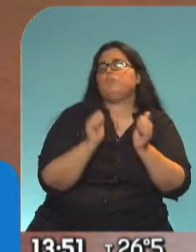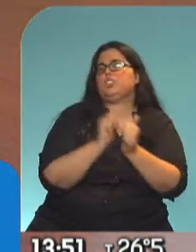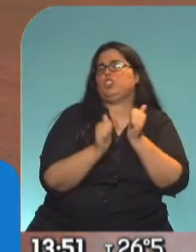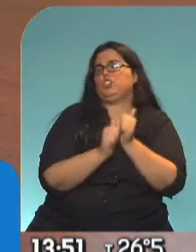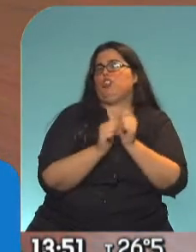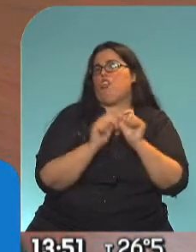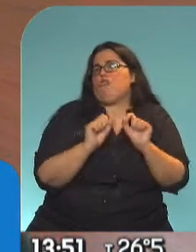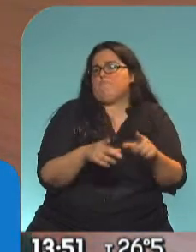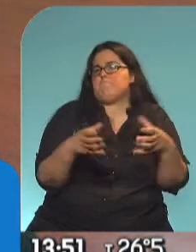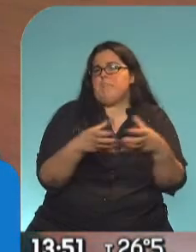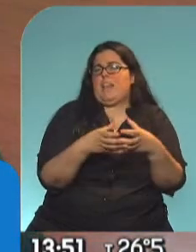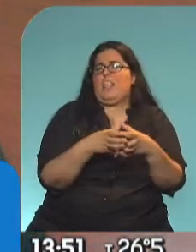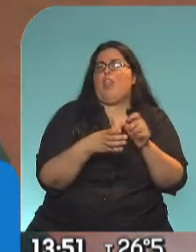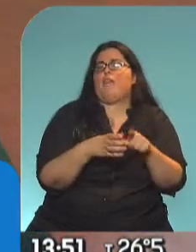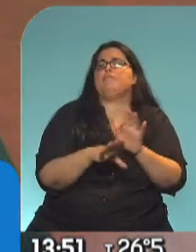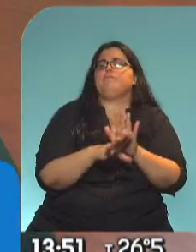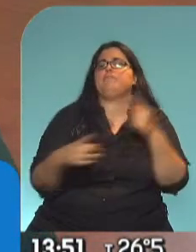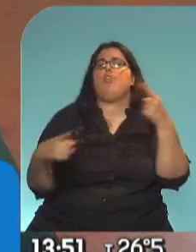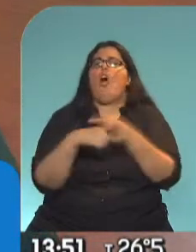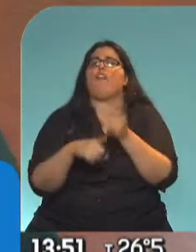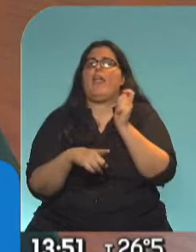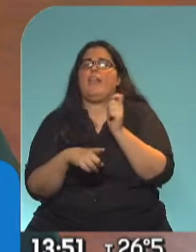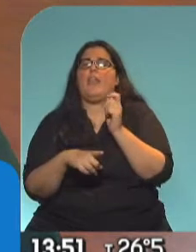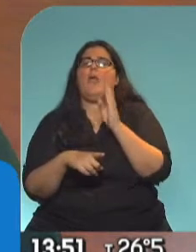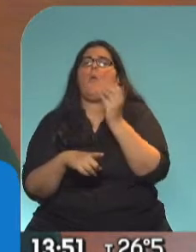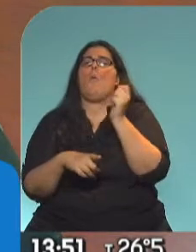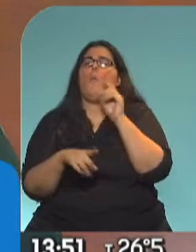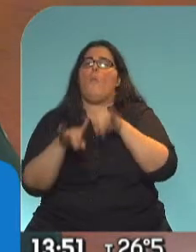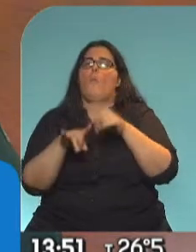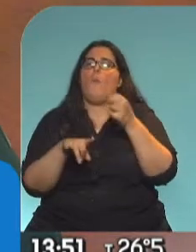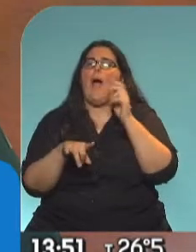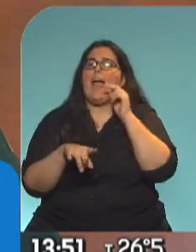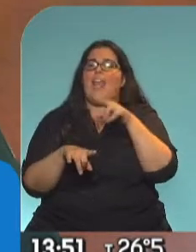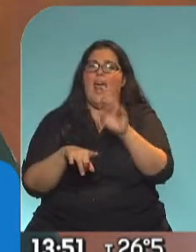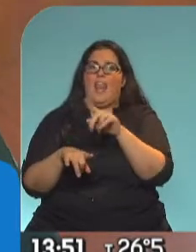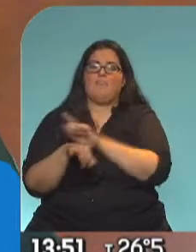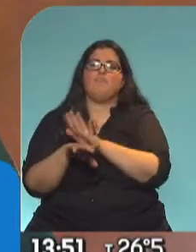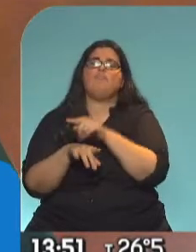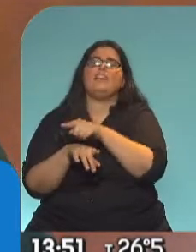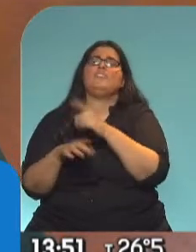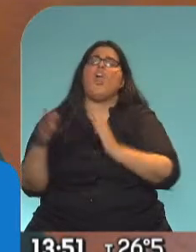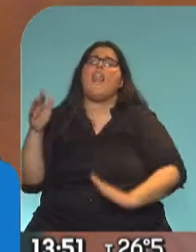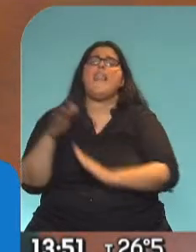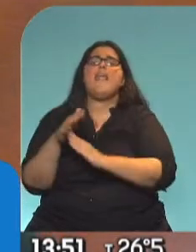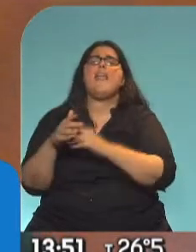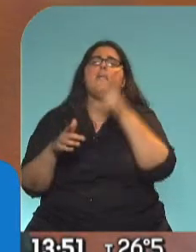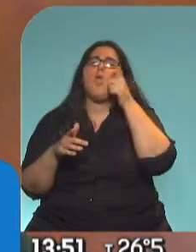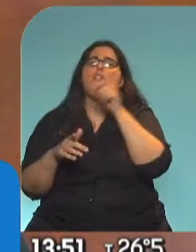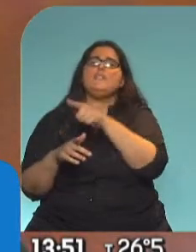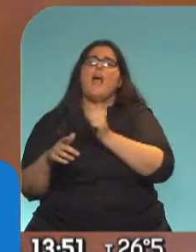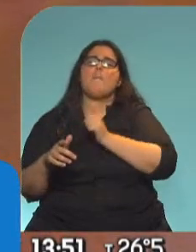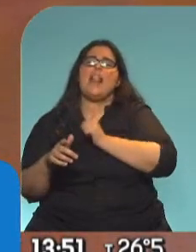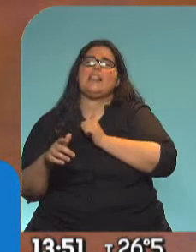Leonel Brizola, se enfrenta al capitán Wagner. Este fue un líder de la policía militar, de una de las asonadas, de